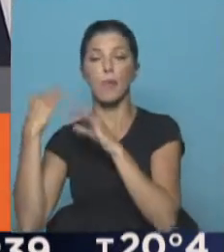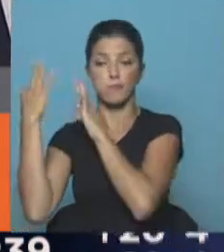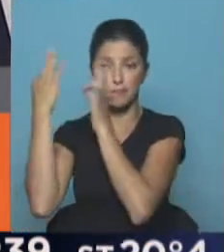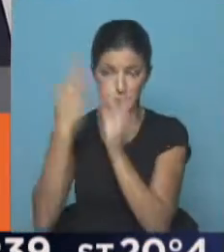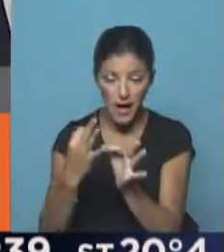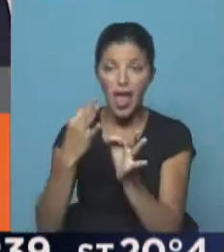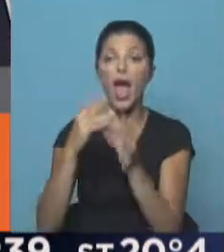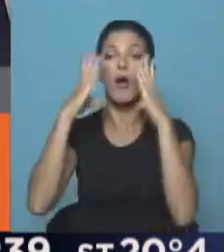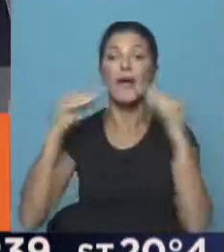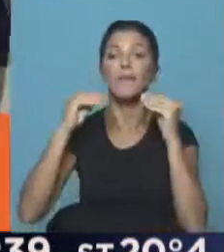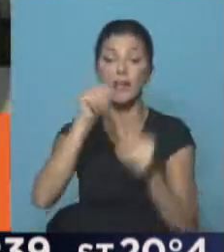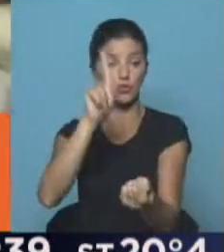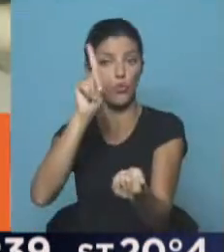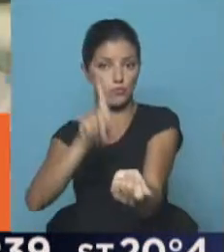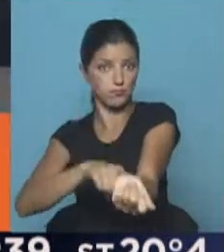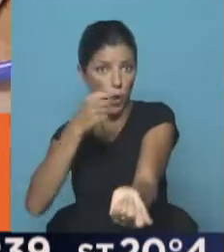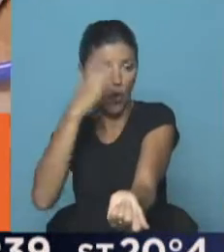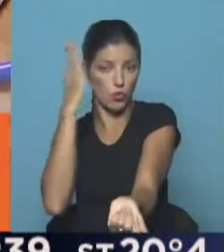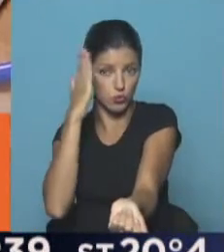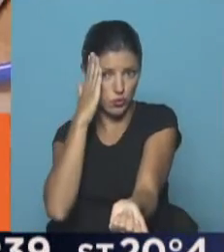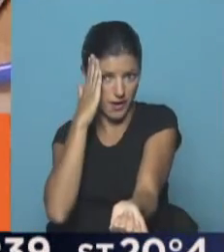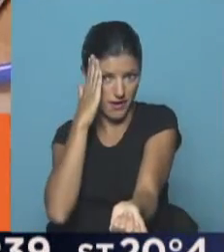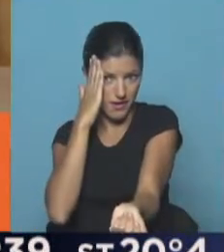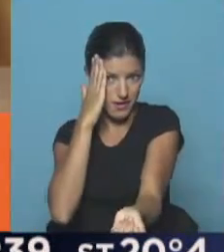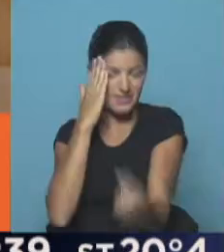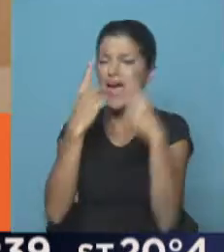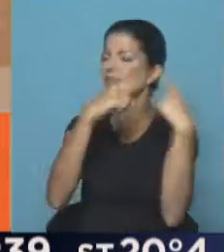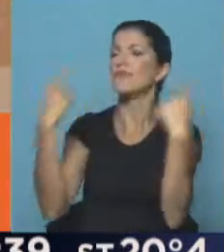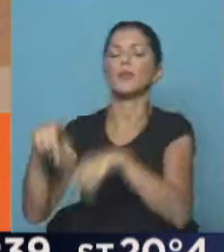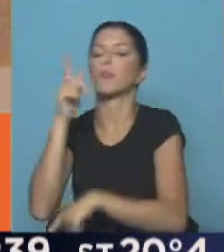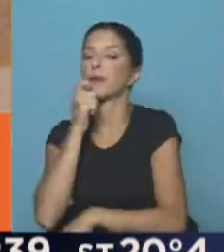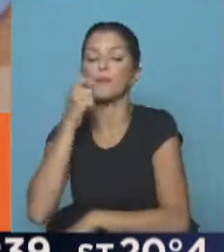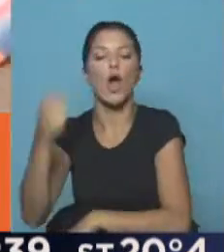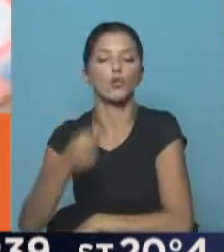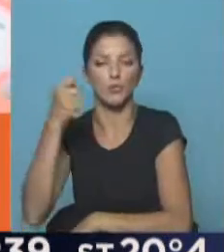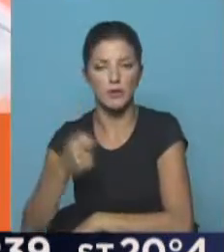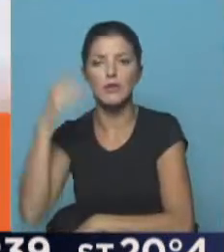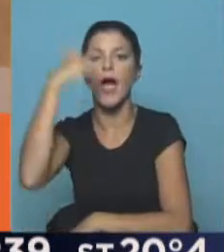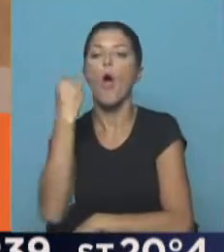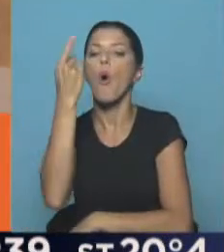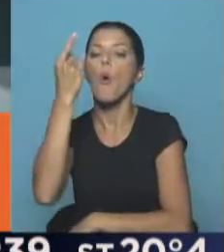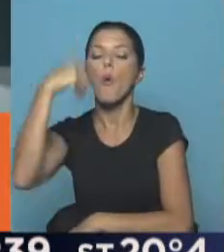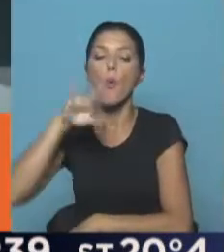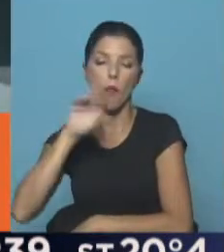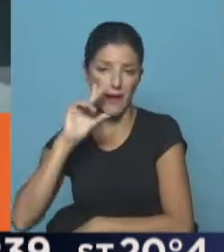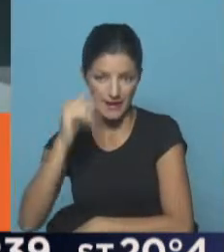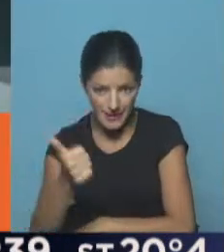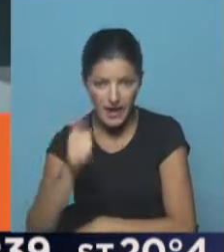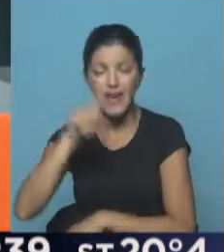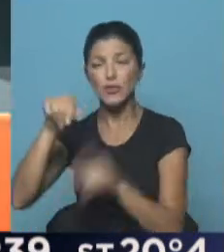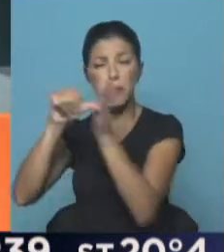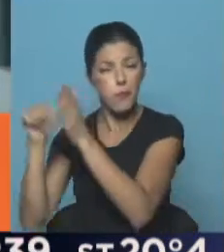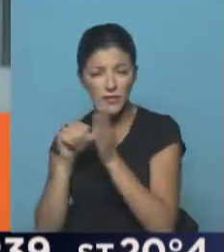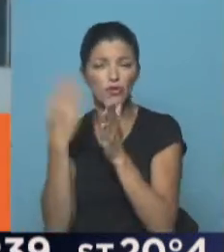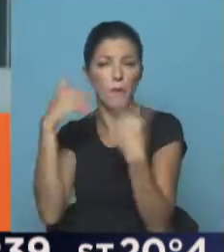inmediatamente a la cultura. Es decir, no estamos hablando de Turquía, no estamos hablando de Hungría, no estamos hablando de países cerrados, que